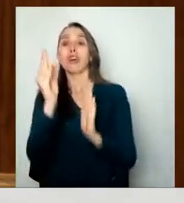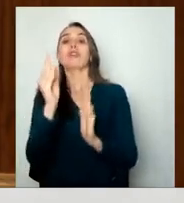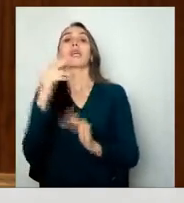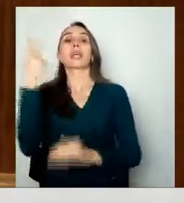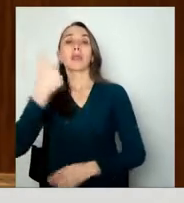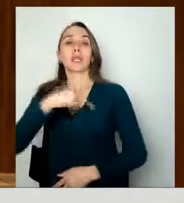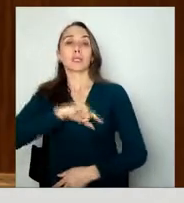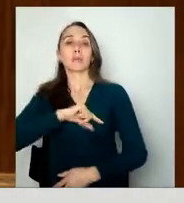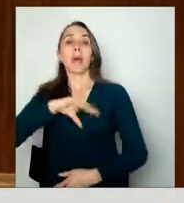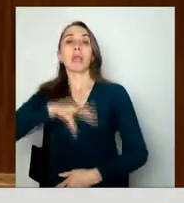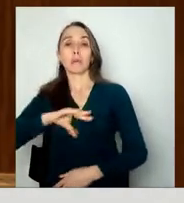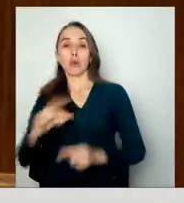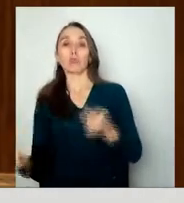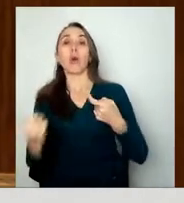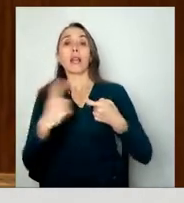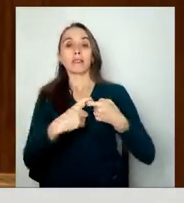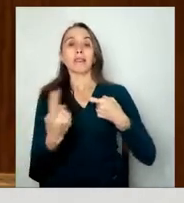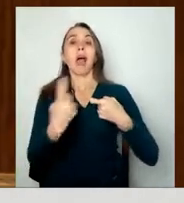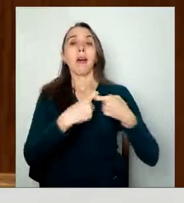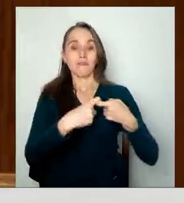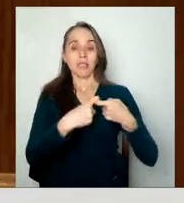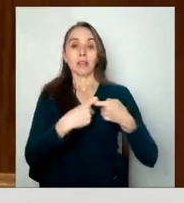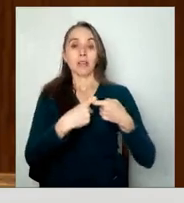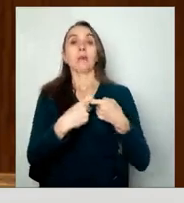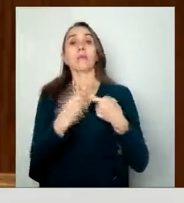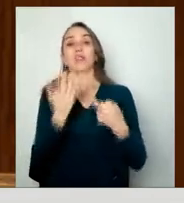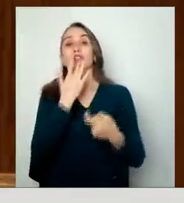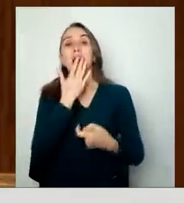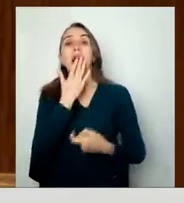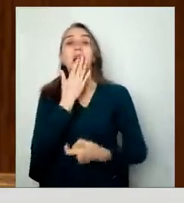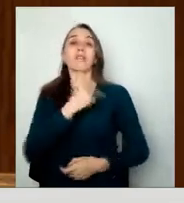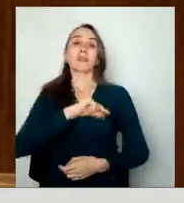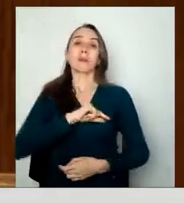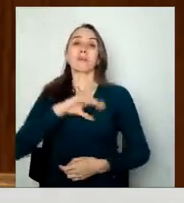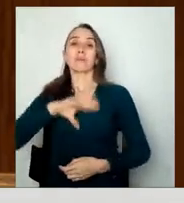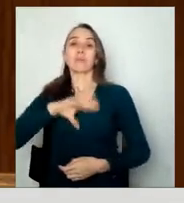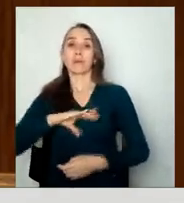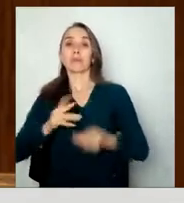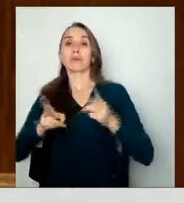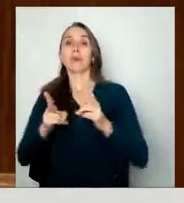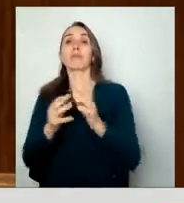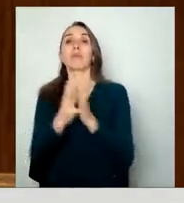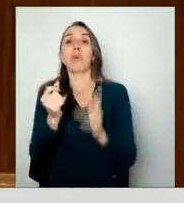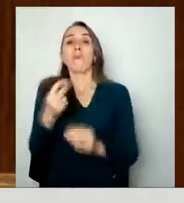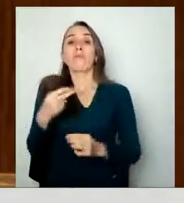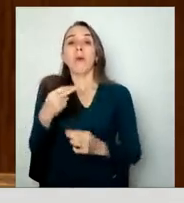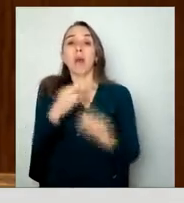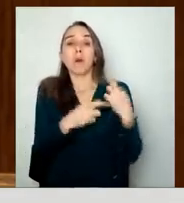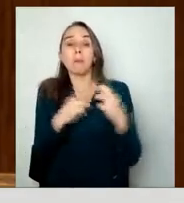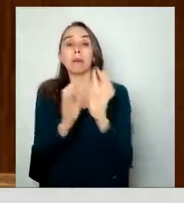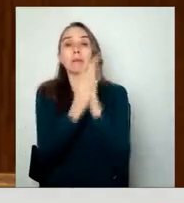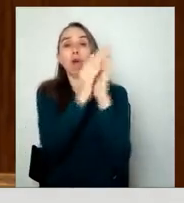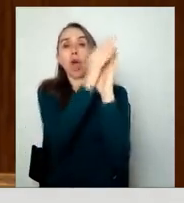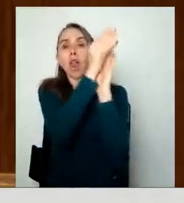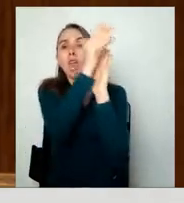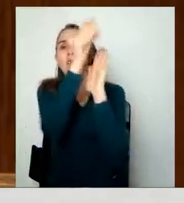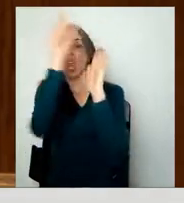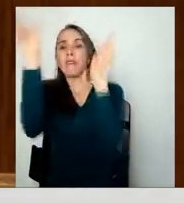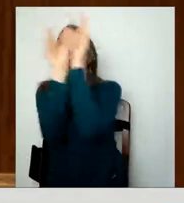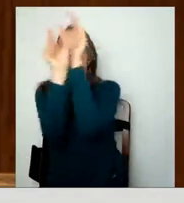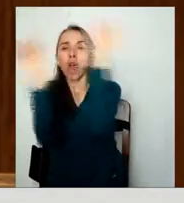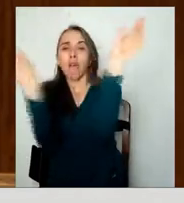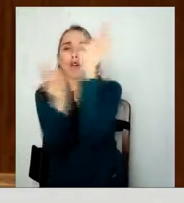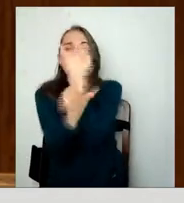Portugal por lo anterior fue posible en gran medida por el alto valor patrimonial de las colecciones que conservan las bibliotecas nacionales